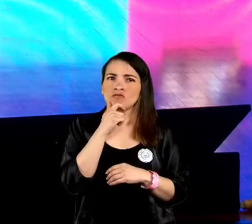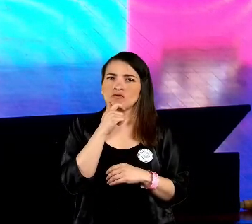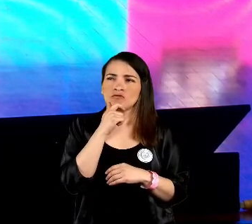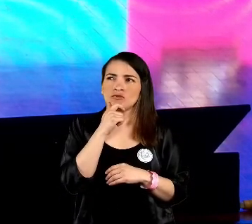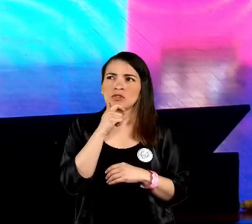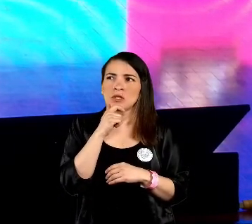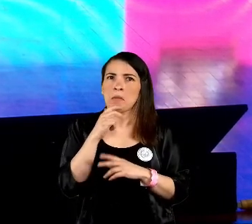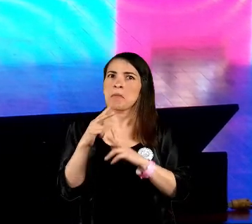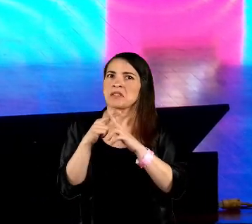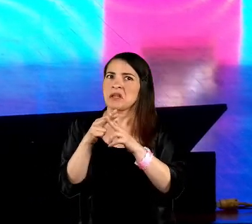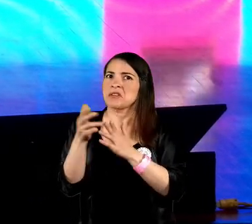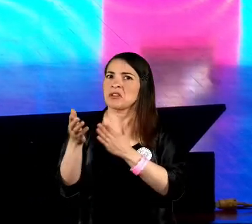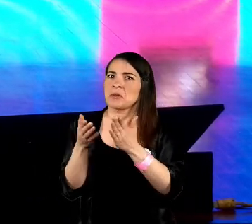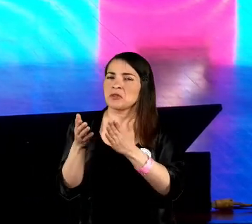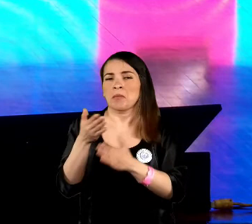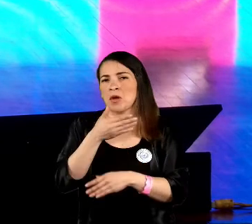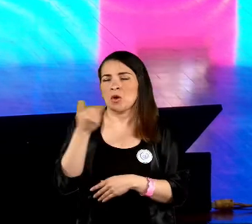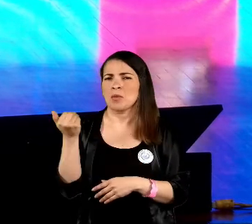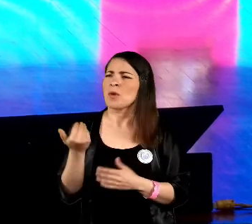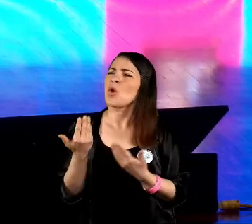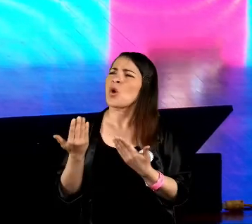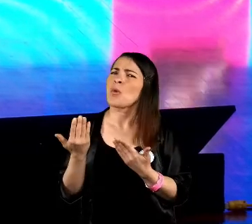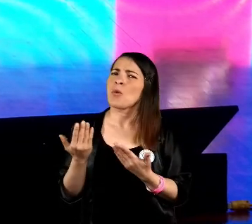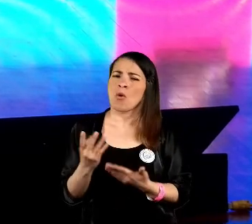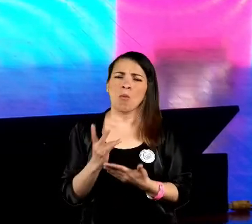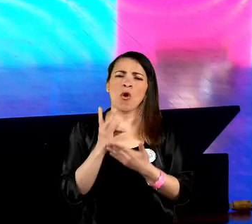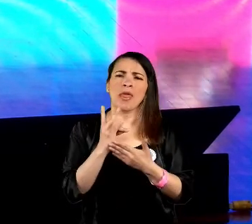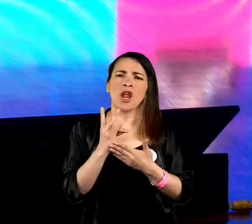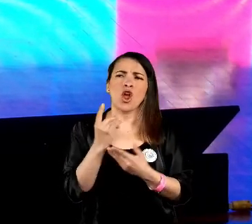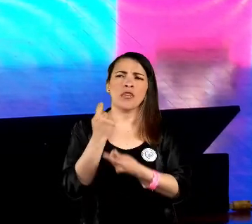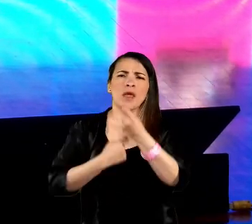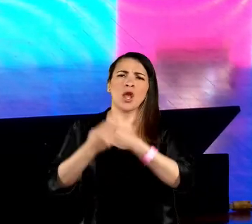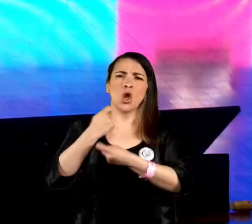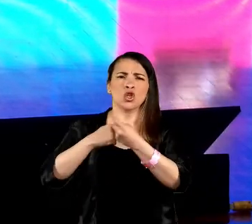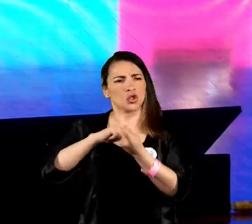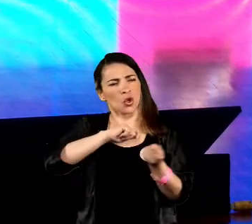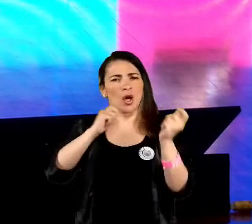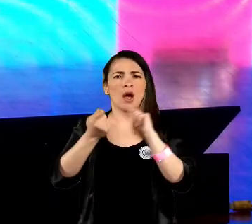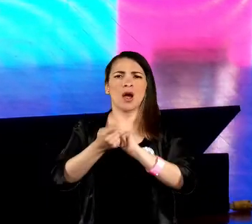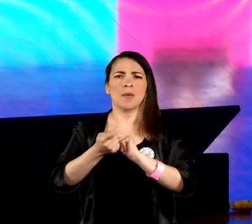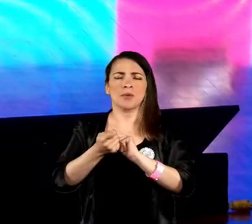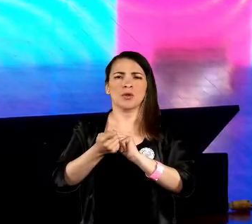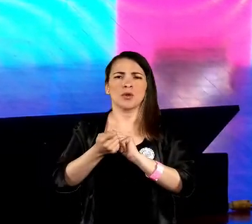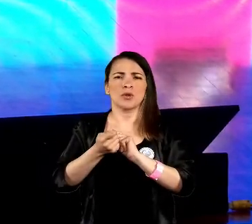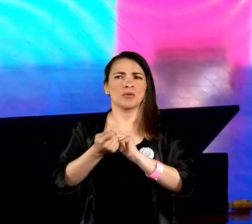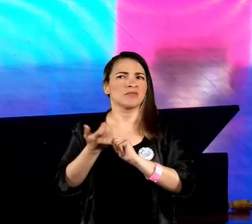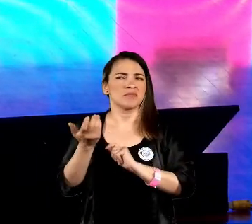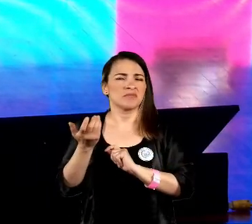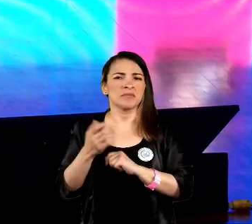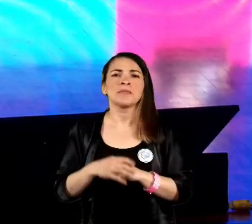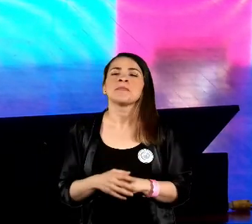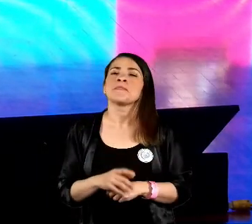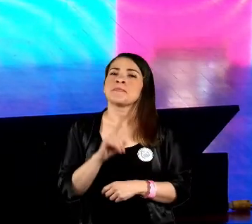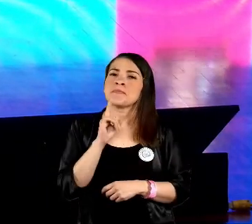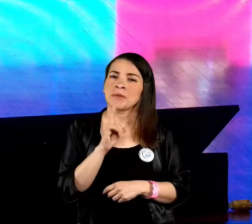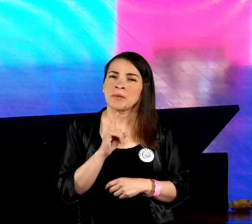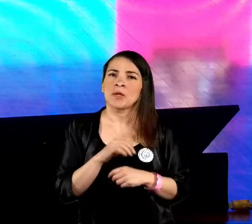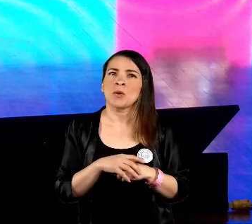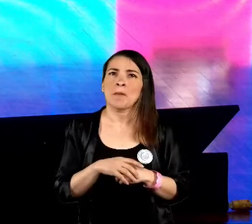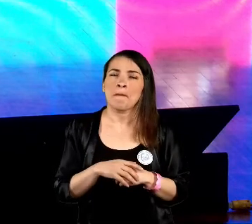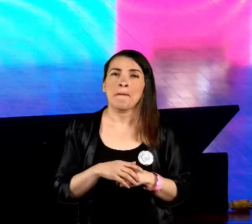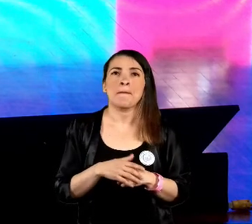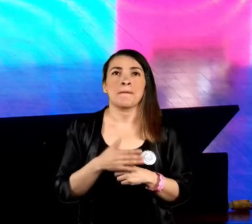es como hicieron para para cambiar ese modelo de negocio que que los llevó a eso como tal primero no es mejor